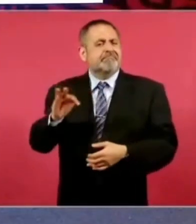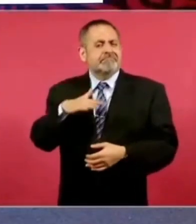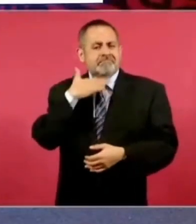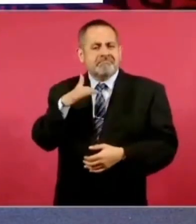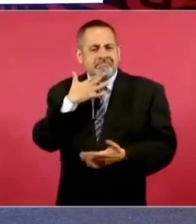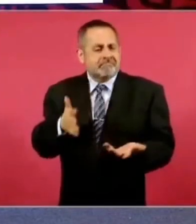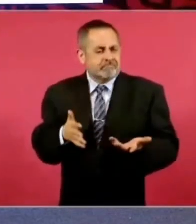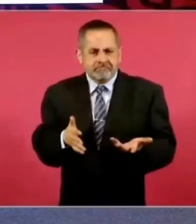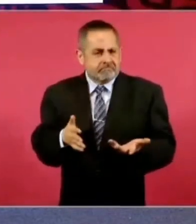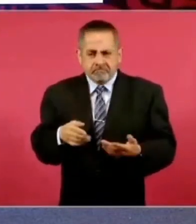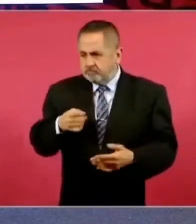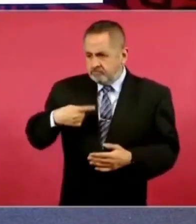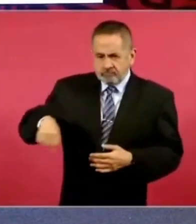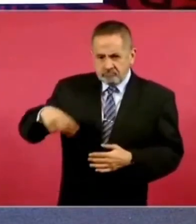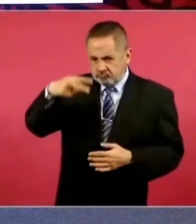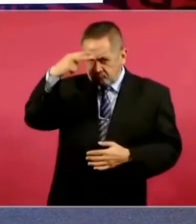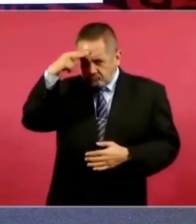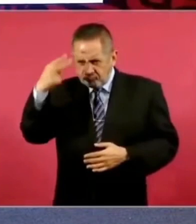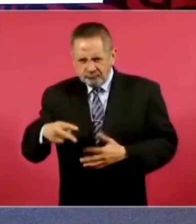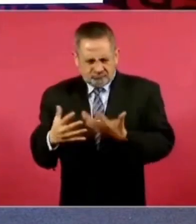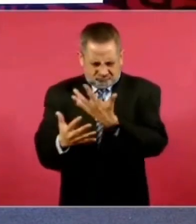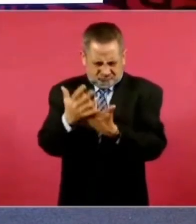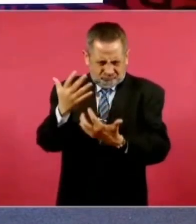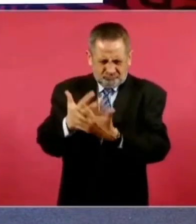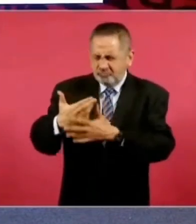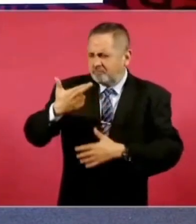mejor que cualquier otro país.